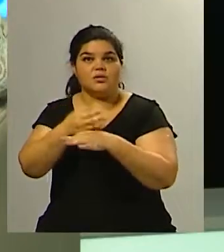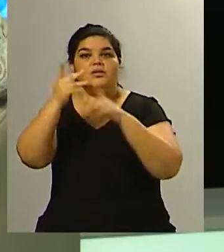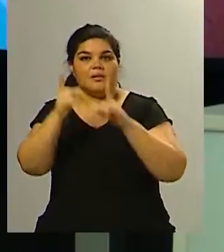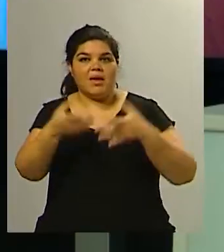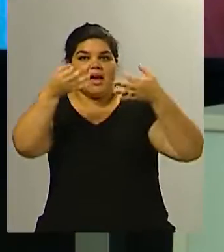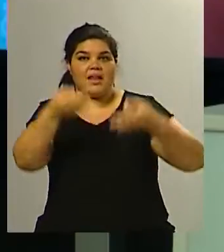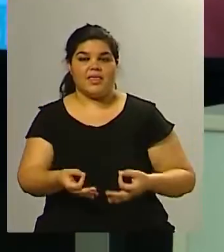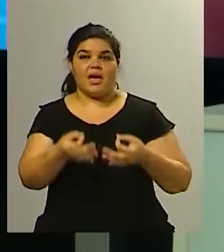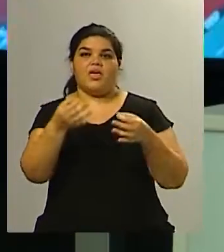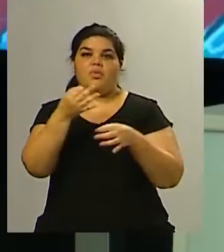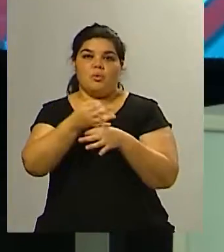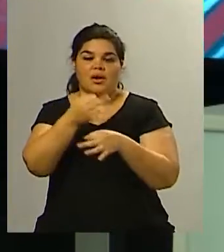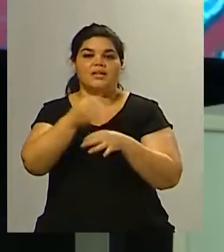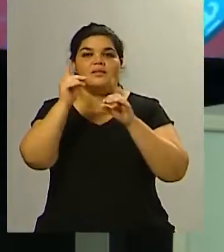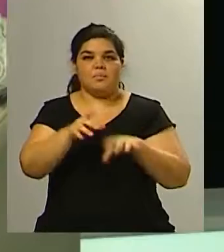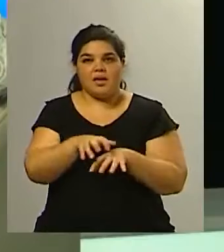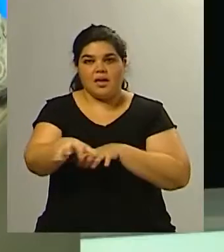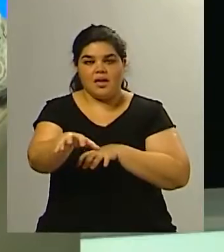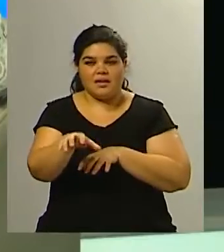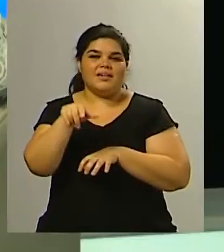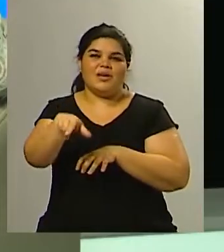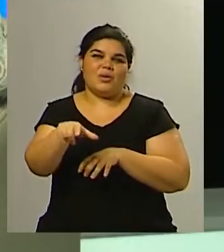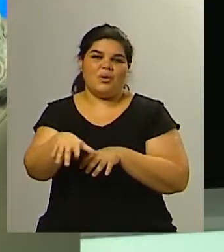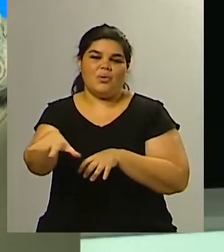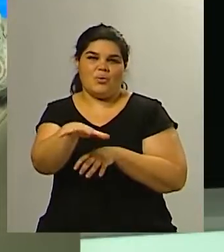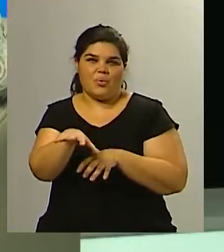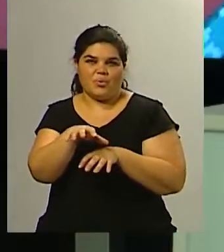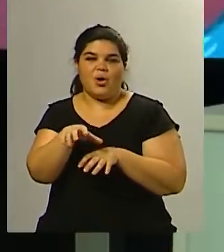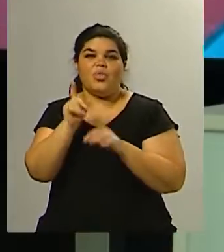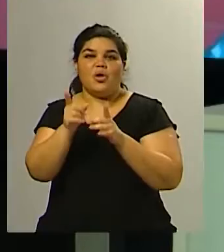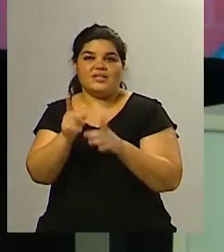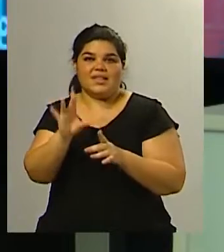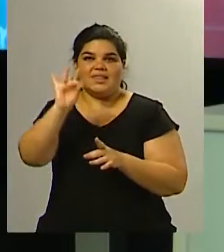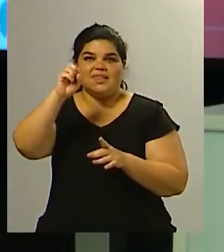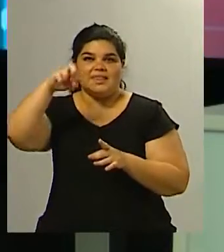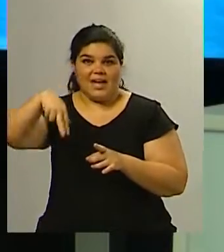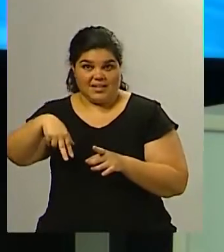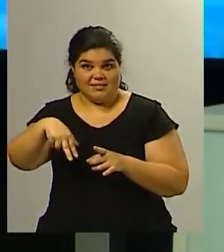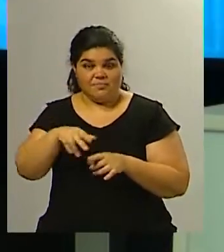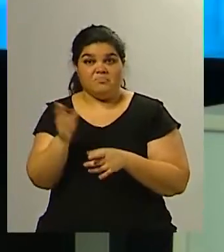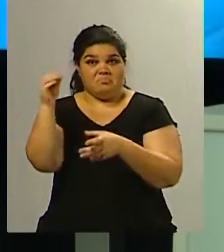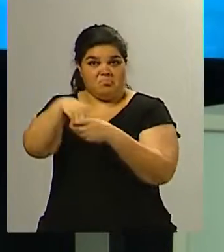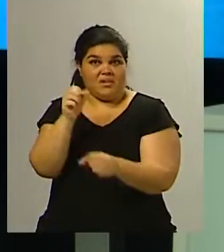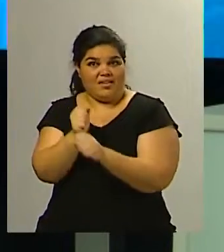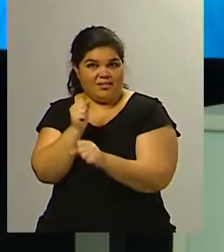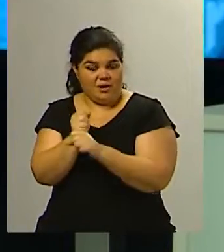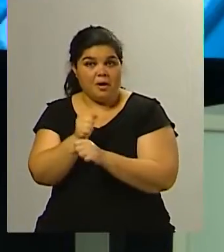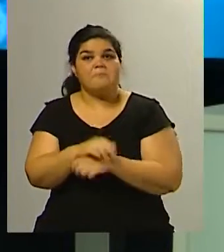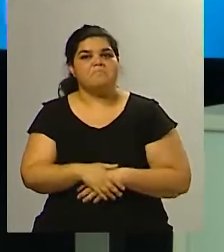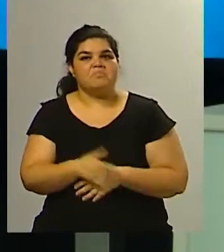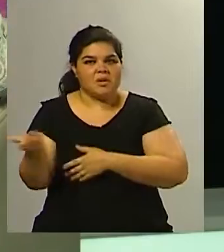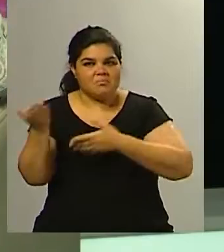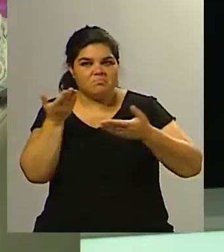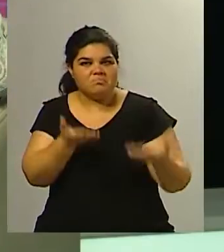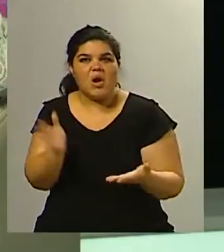del Departamento de Aplicación Docente del DAD. Así es que le hemos invitado para hablar un poquito también de este tema tan interesante. Le vamos a dar la